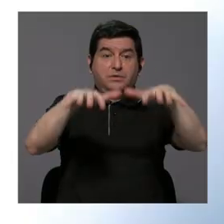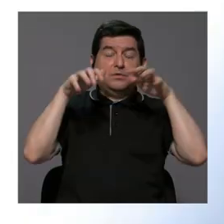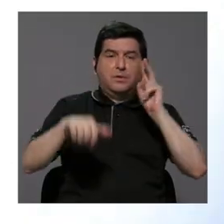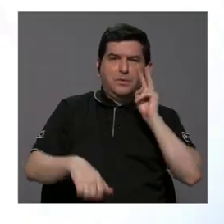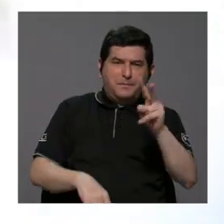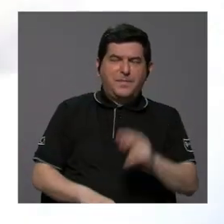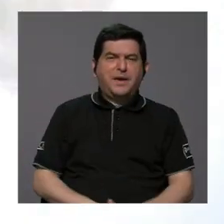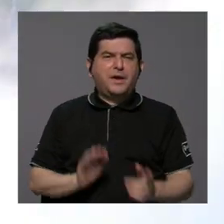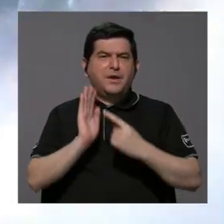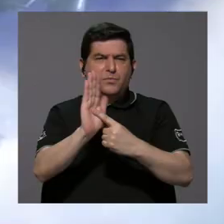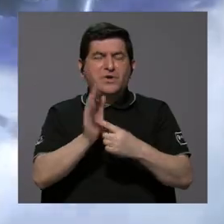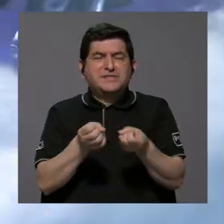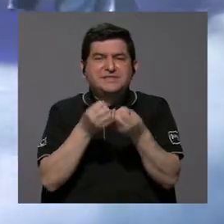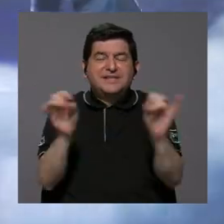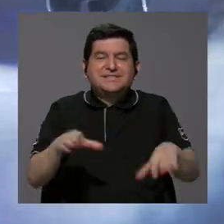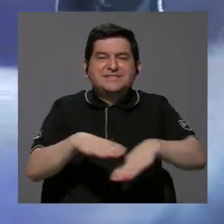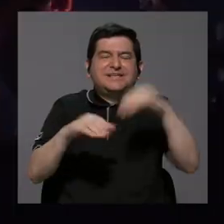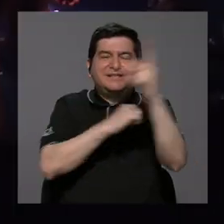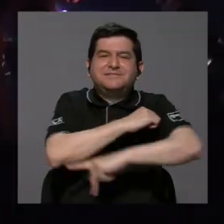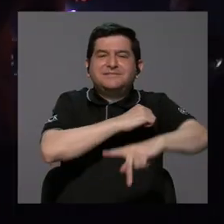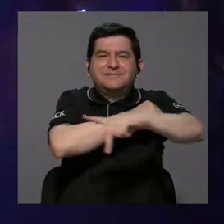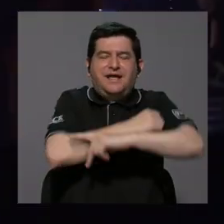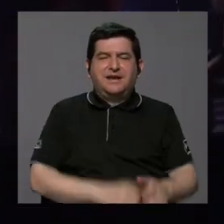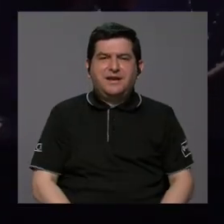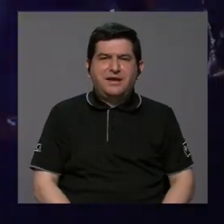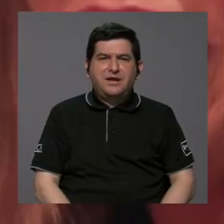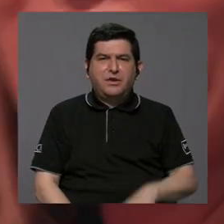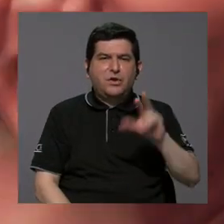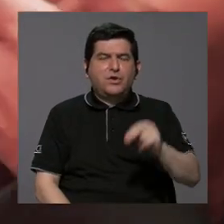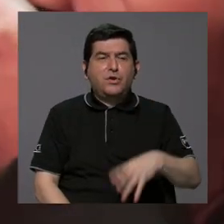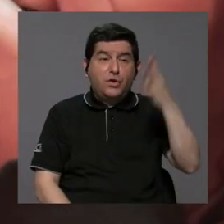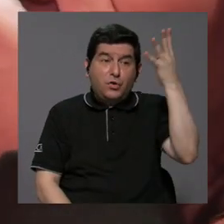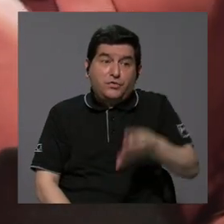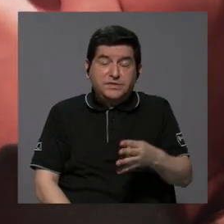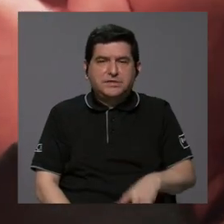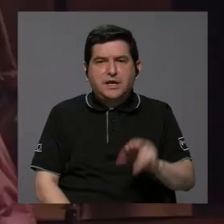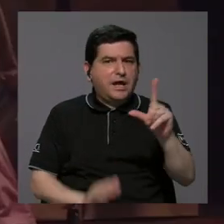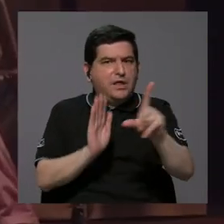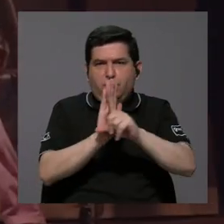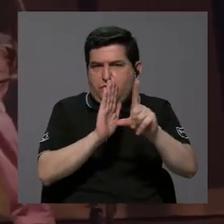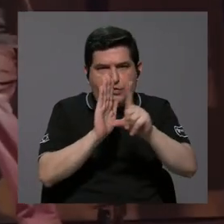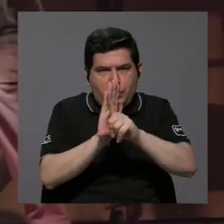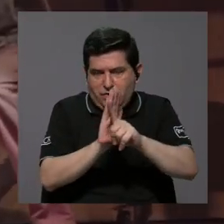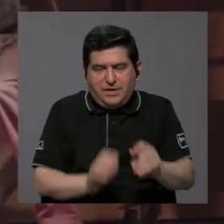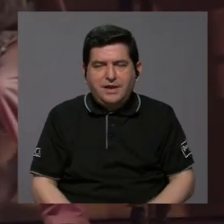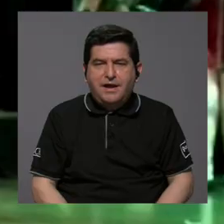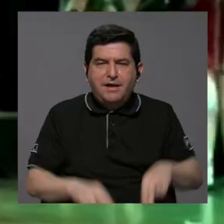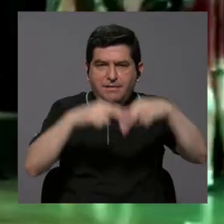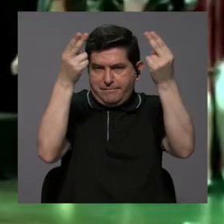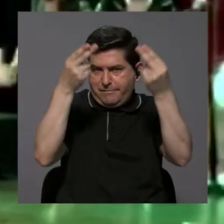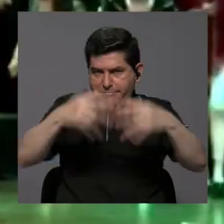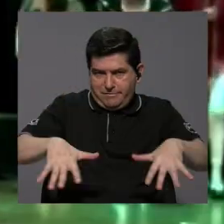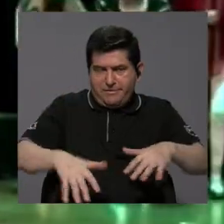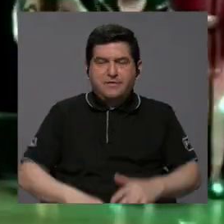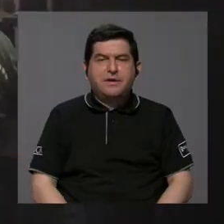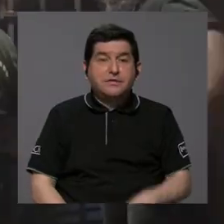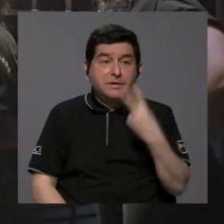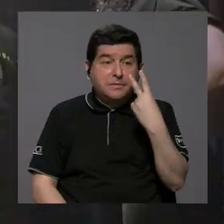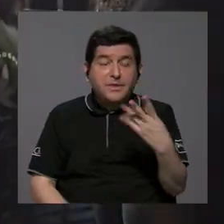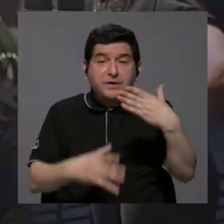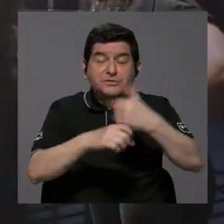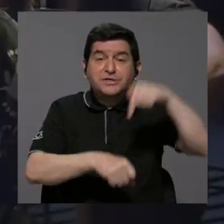de ver espectáculos sin tener que salir del país sin tener que bajarlo de forma ilegal digamos en internet sino poder